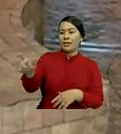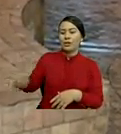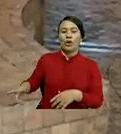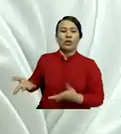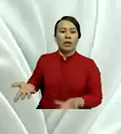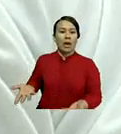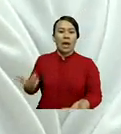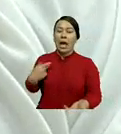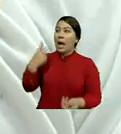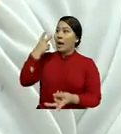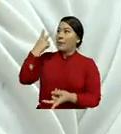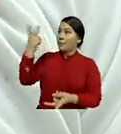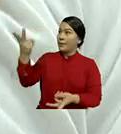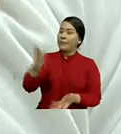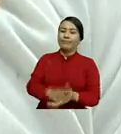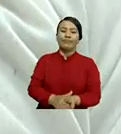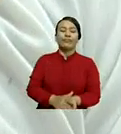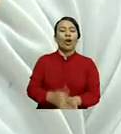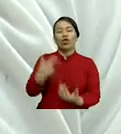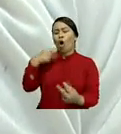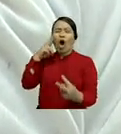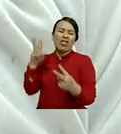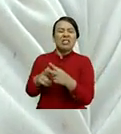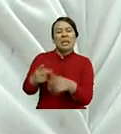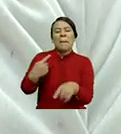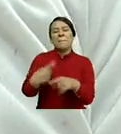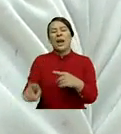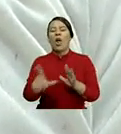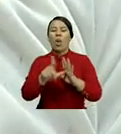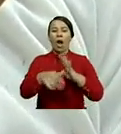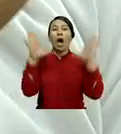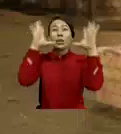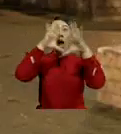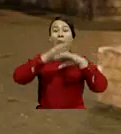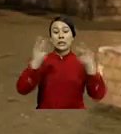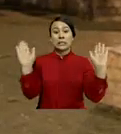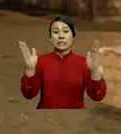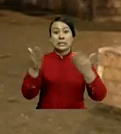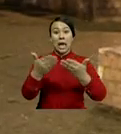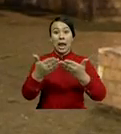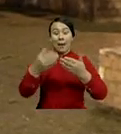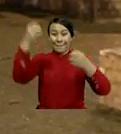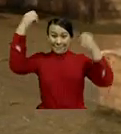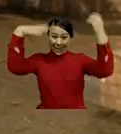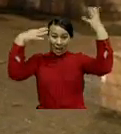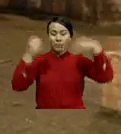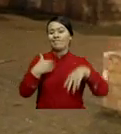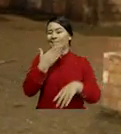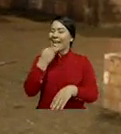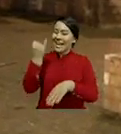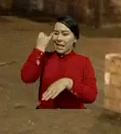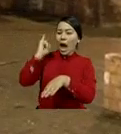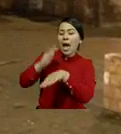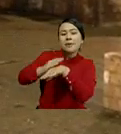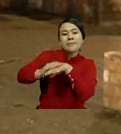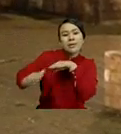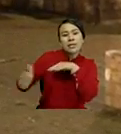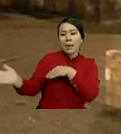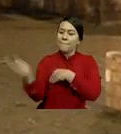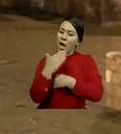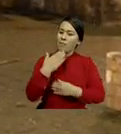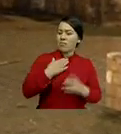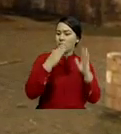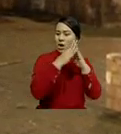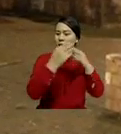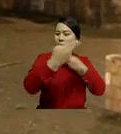Guayaquil. Luego, los llevó hasta su domicilio situado en el sur, con la finalidad de seguir divirtiéndose,